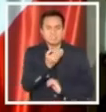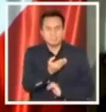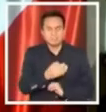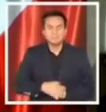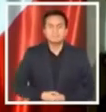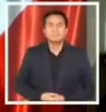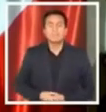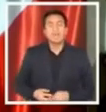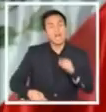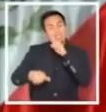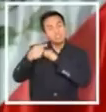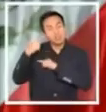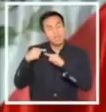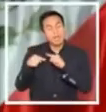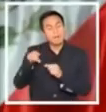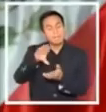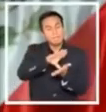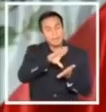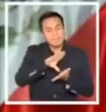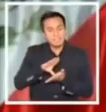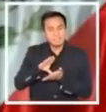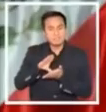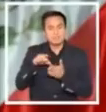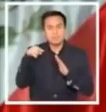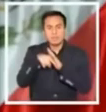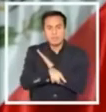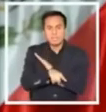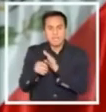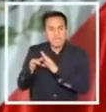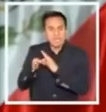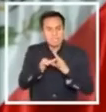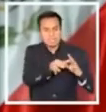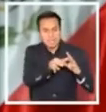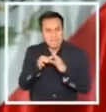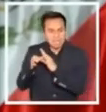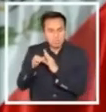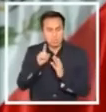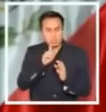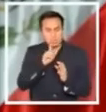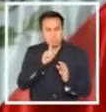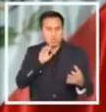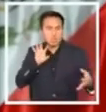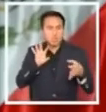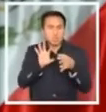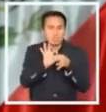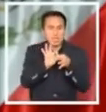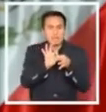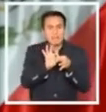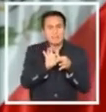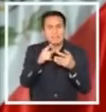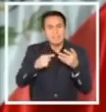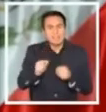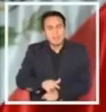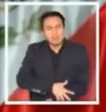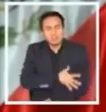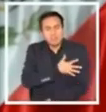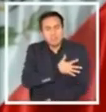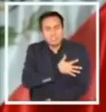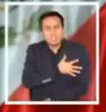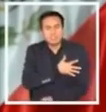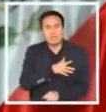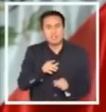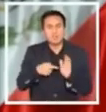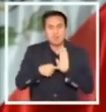Las historias de nuestros países están profundamente entrelazadas, están cruzadas por grandes emociones, por grandes gestos